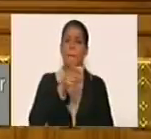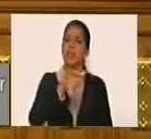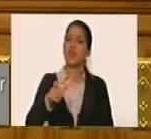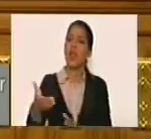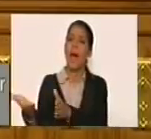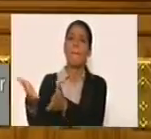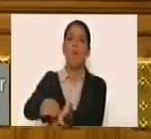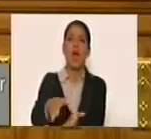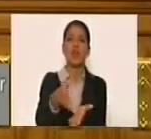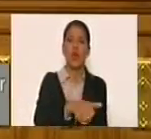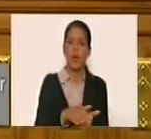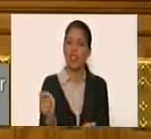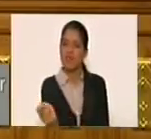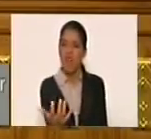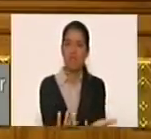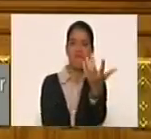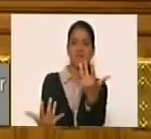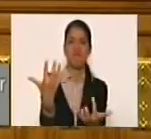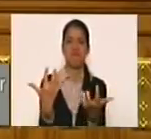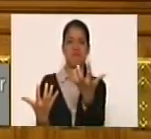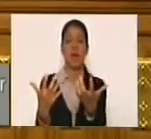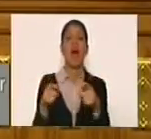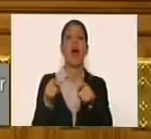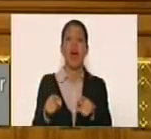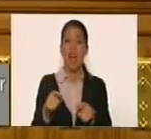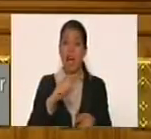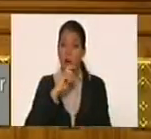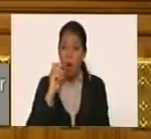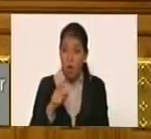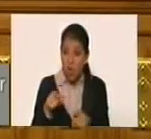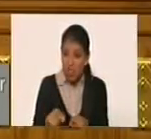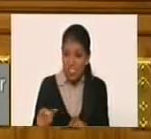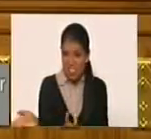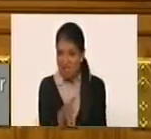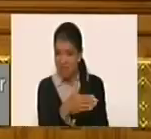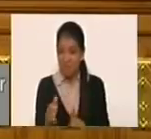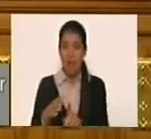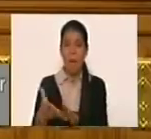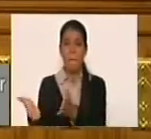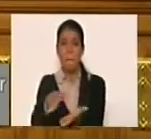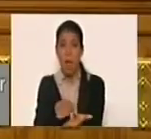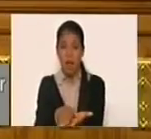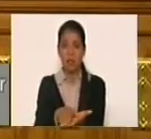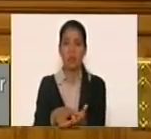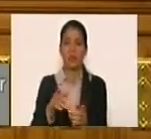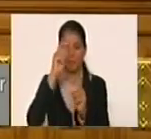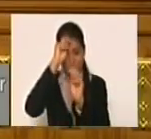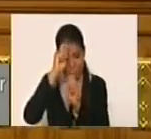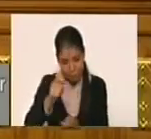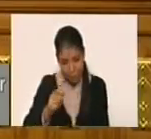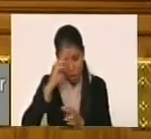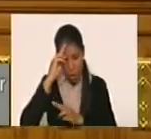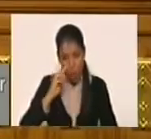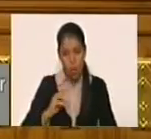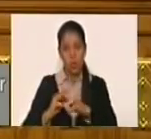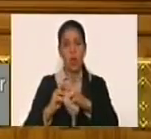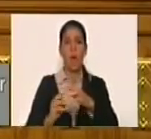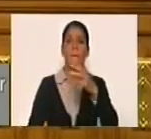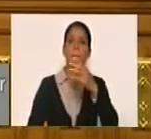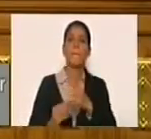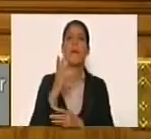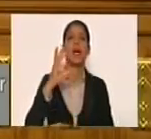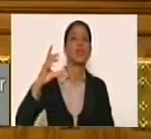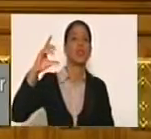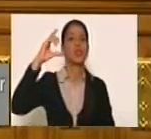por razones de odio y de intolerancia, cuando se declara el mes de mayo como el día para promover la paz, la